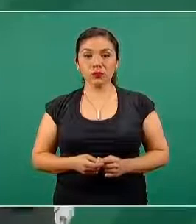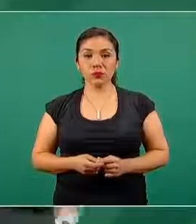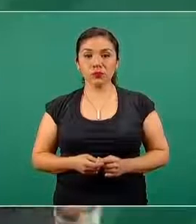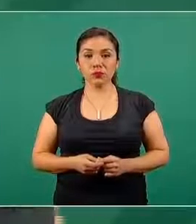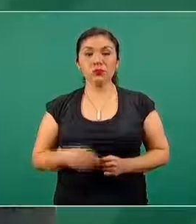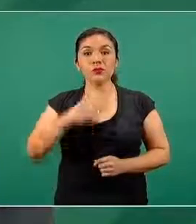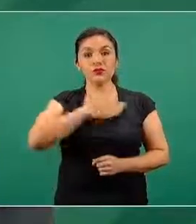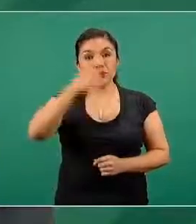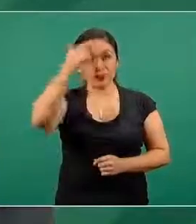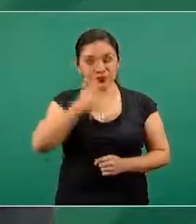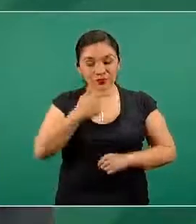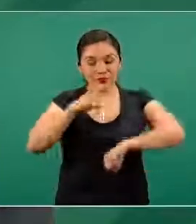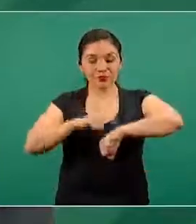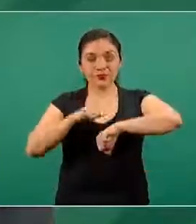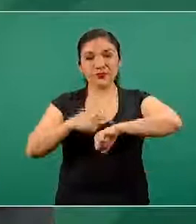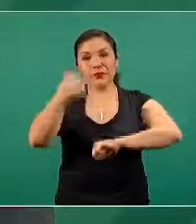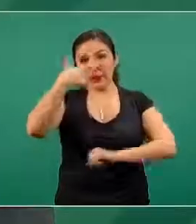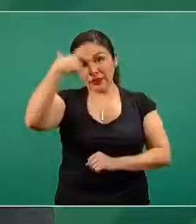Muy buenas noches, son las